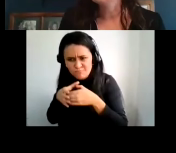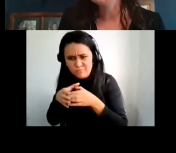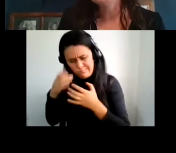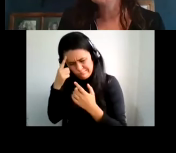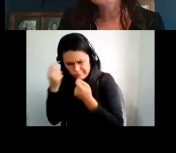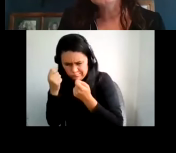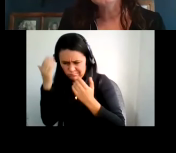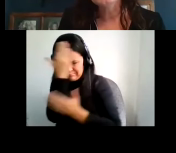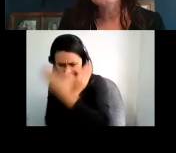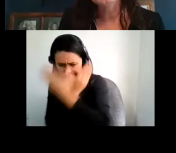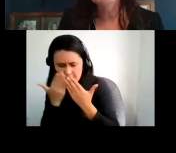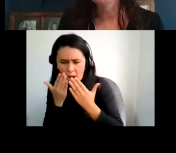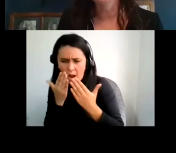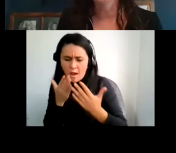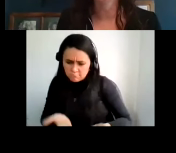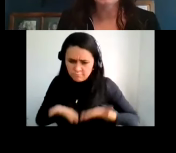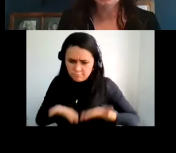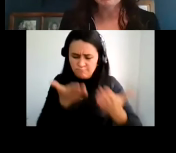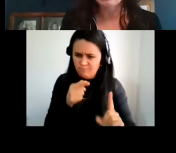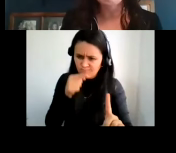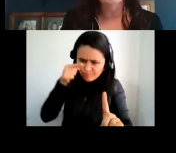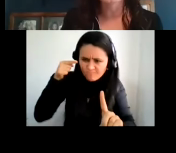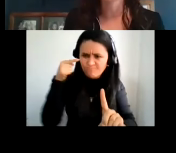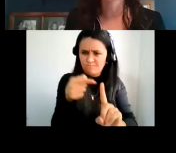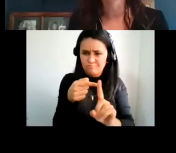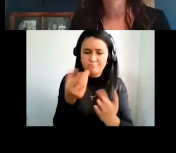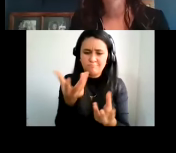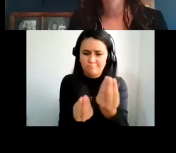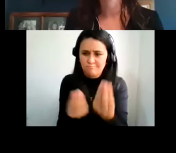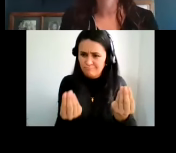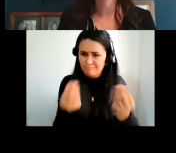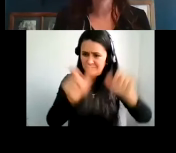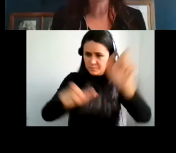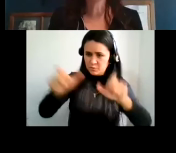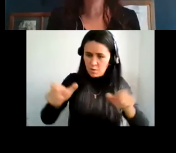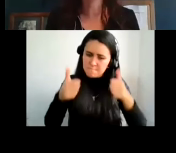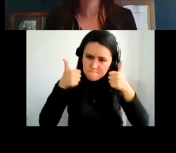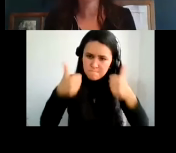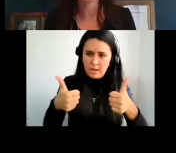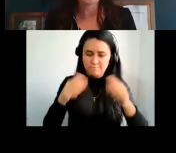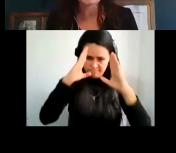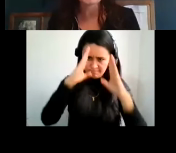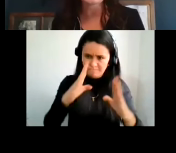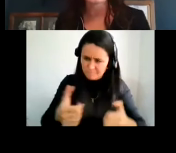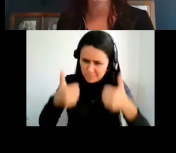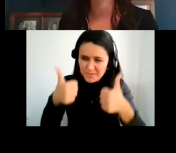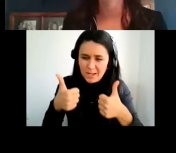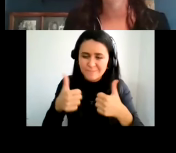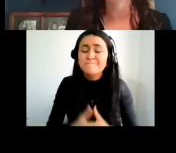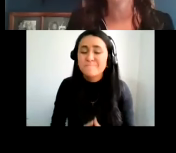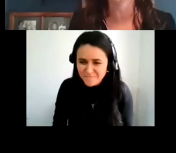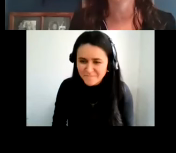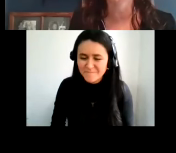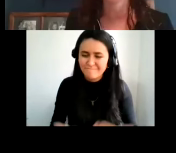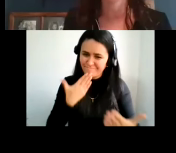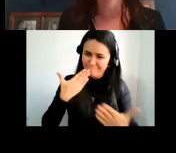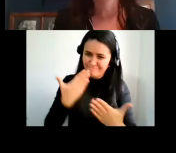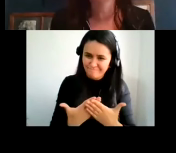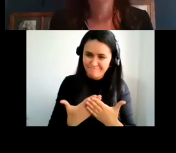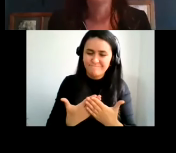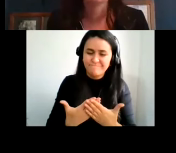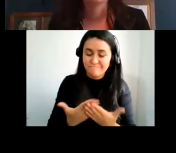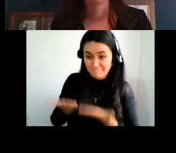manera efectiva sobre la realidad que viven diferentes grupos de la población. Muchísimas gracias por escuchar y de vuelta para ti,